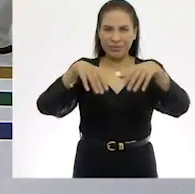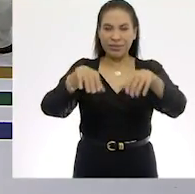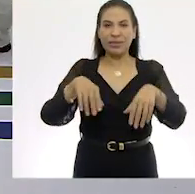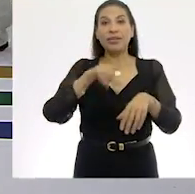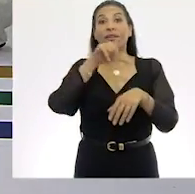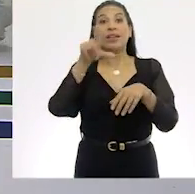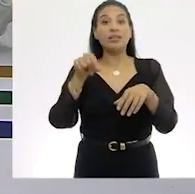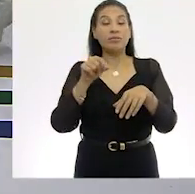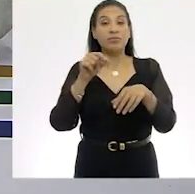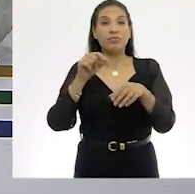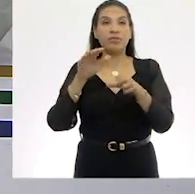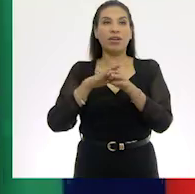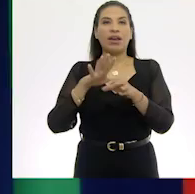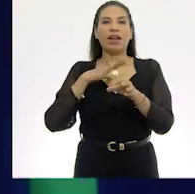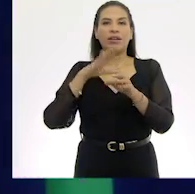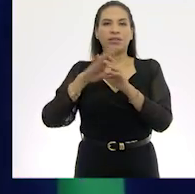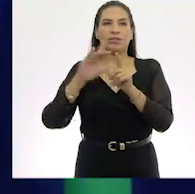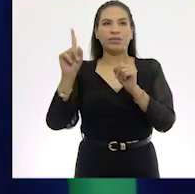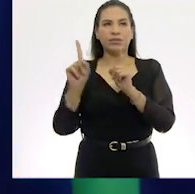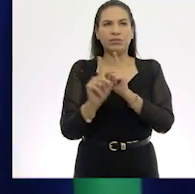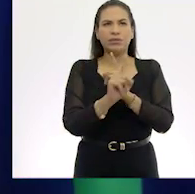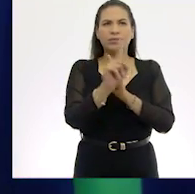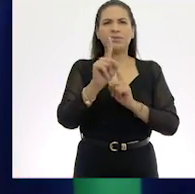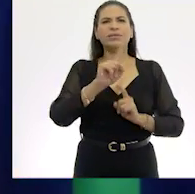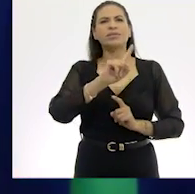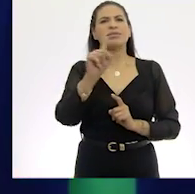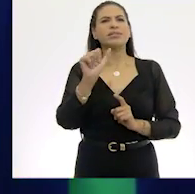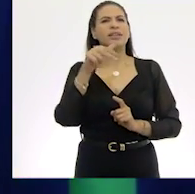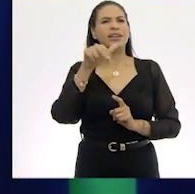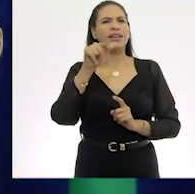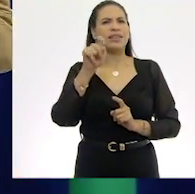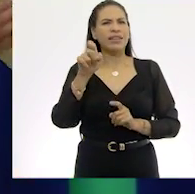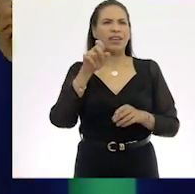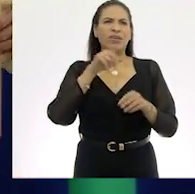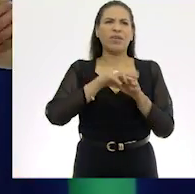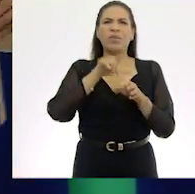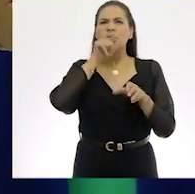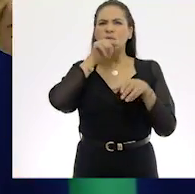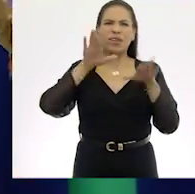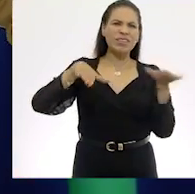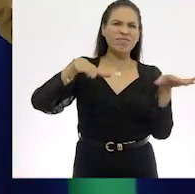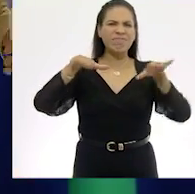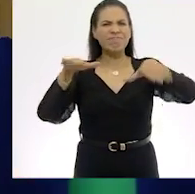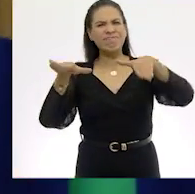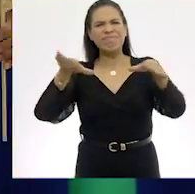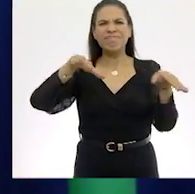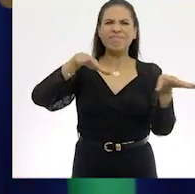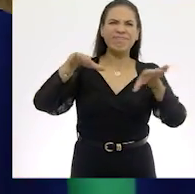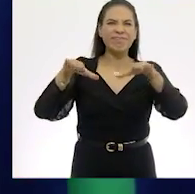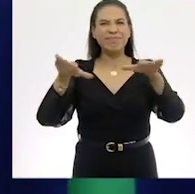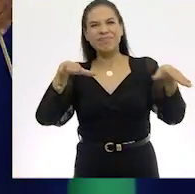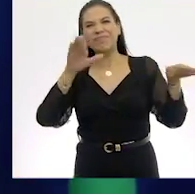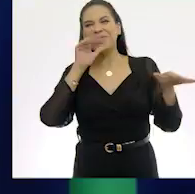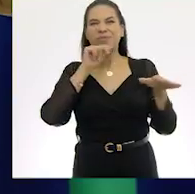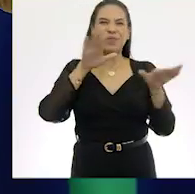un zanate, al que también le costaba trabajo aletear.